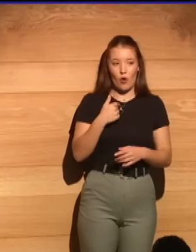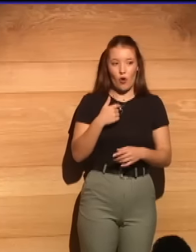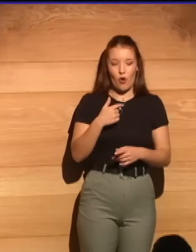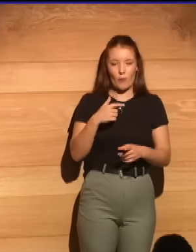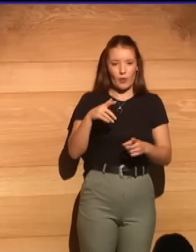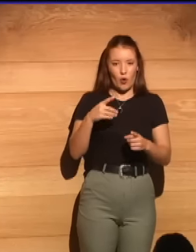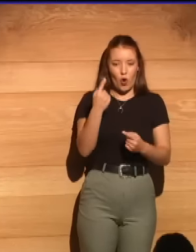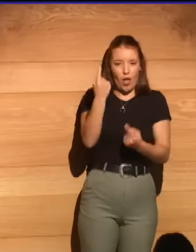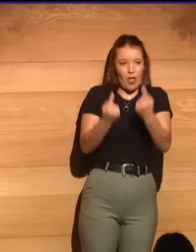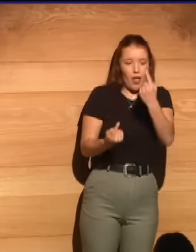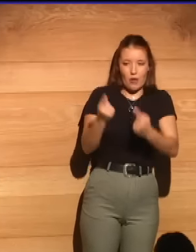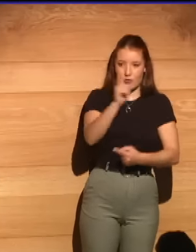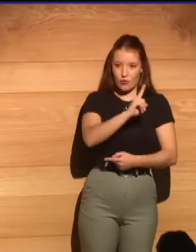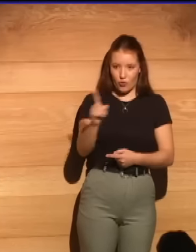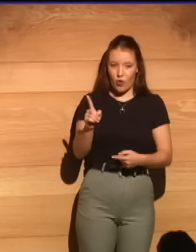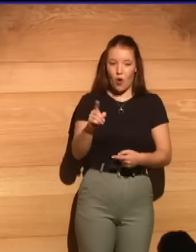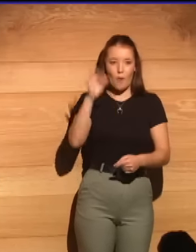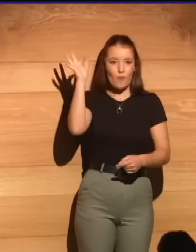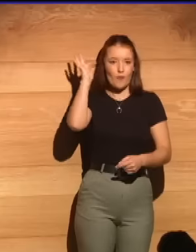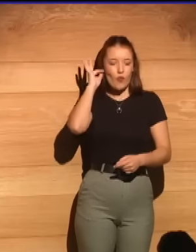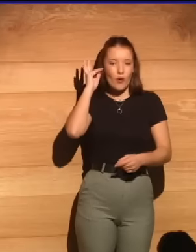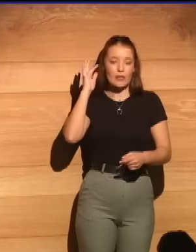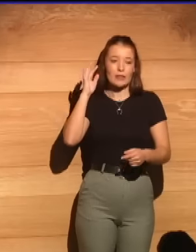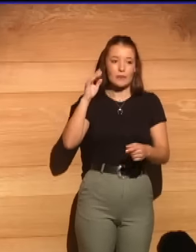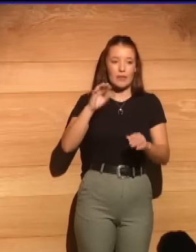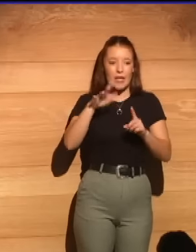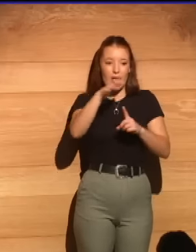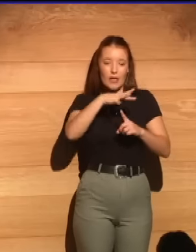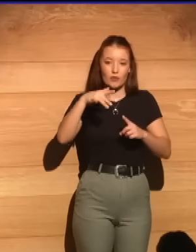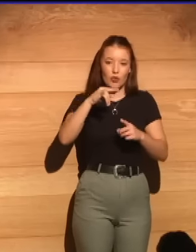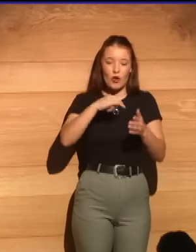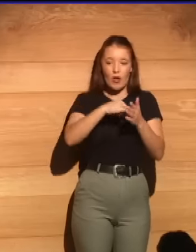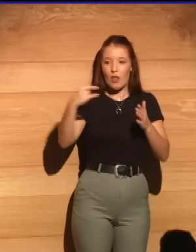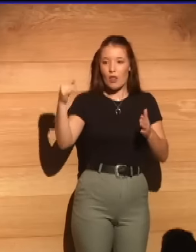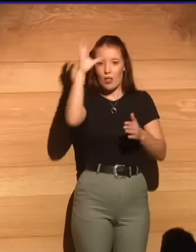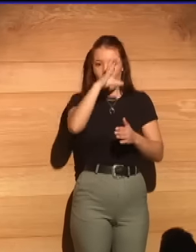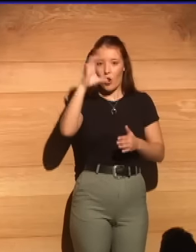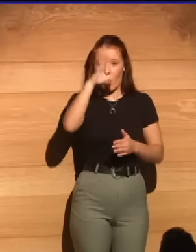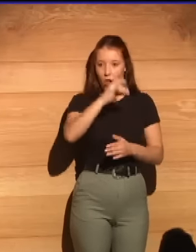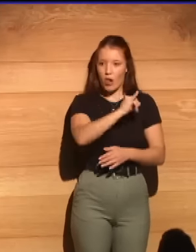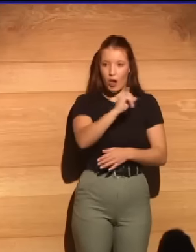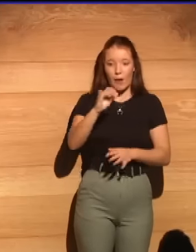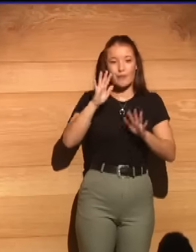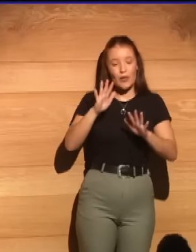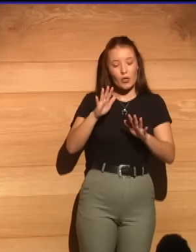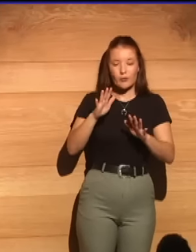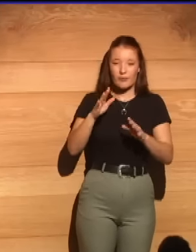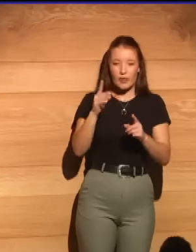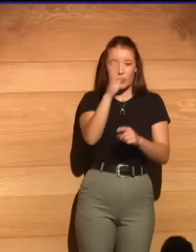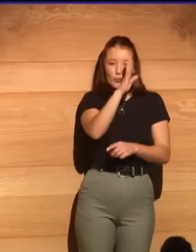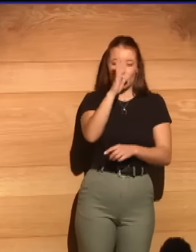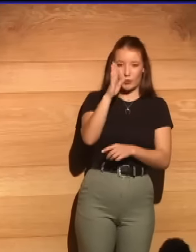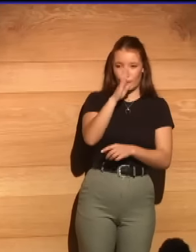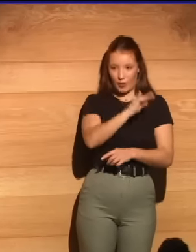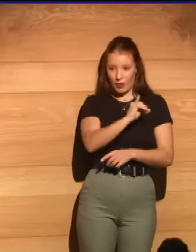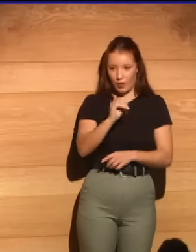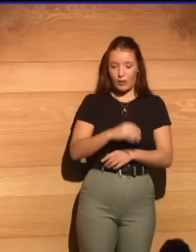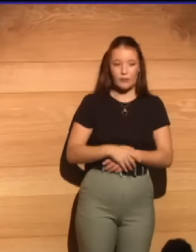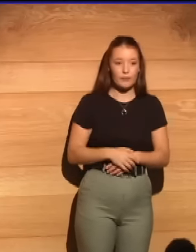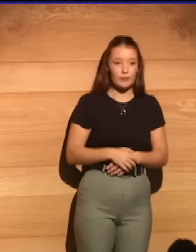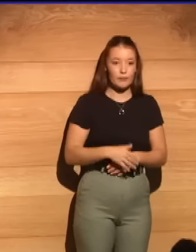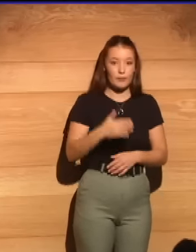mujeres en entornos científicos, tecnológicos. Lo que ocurre es que no se ven, ¿no? Yo creo que sí que es verdad que en mi época éramos un 16%